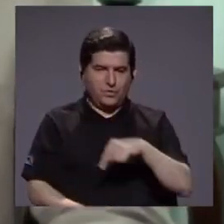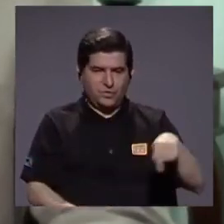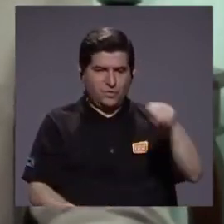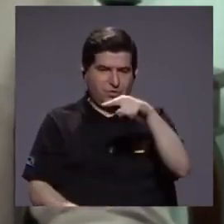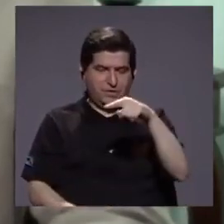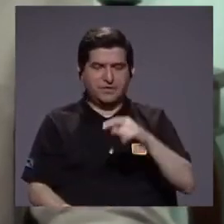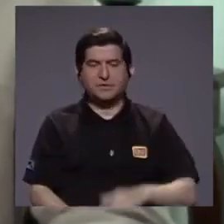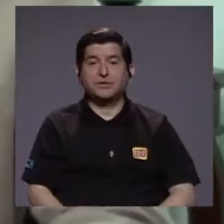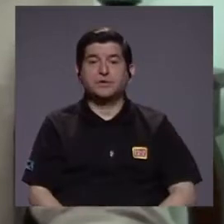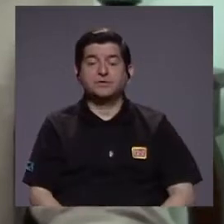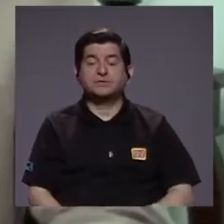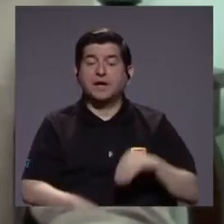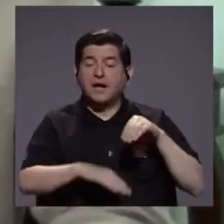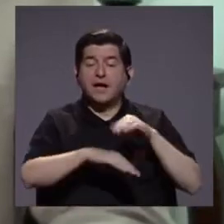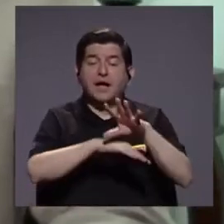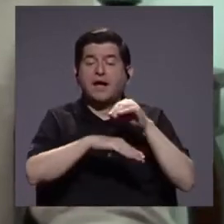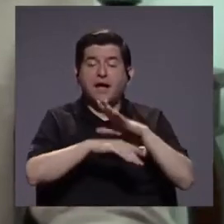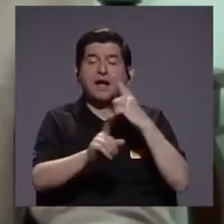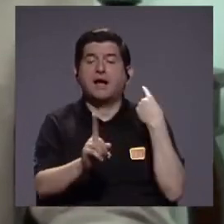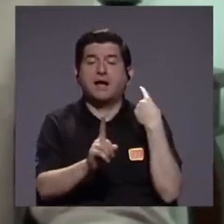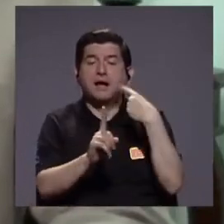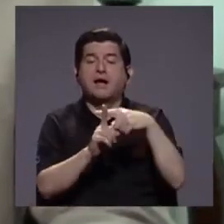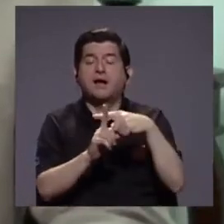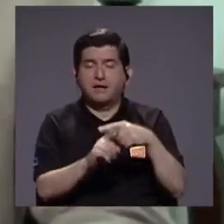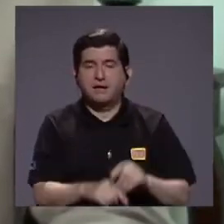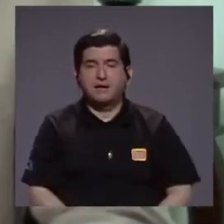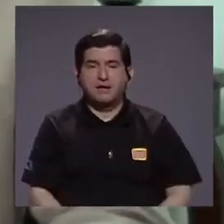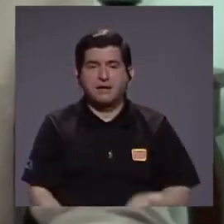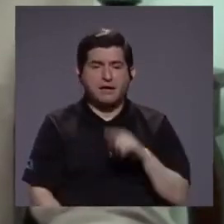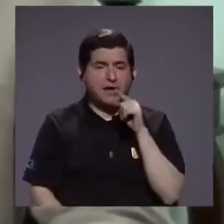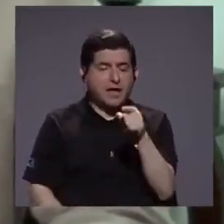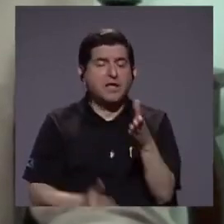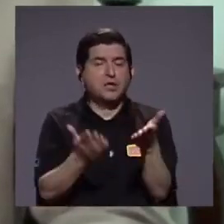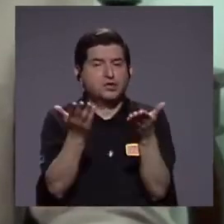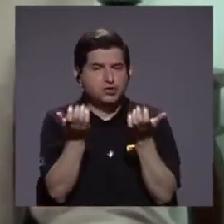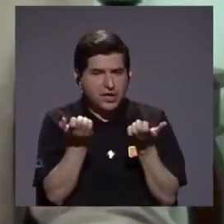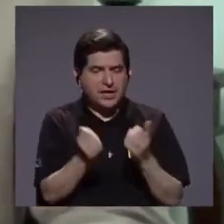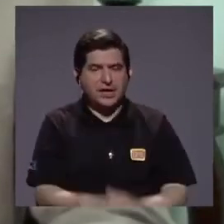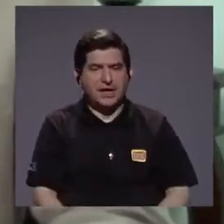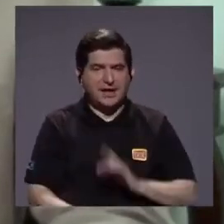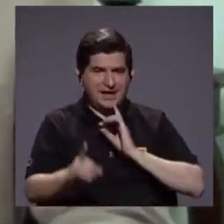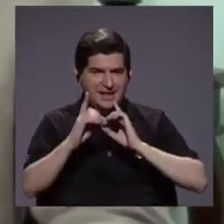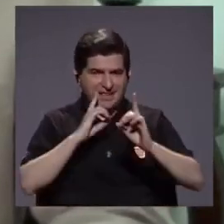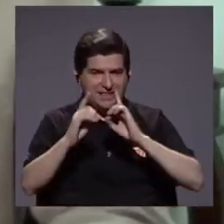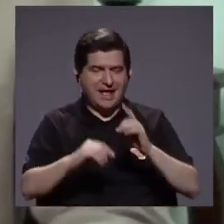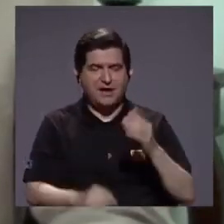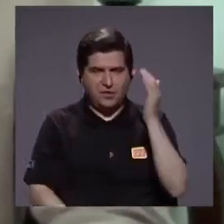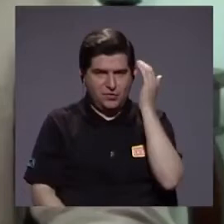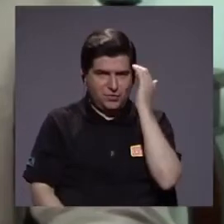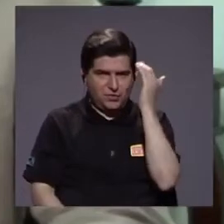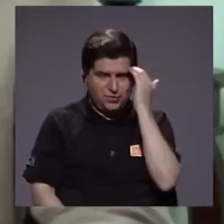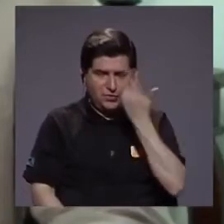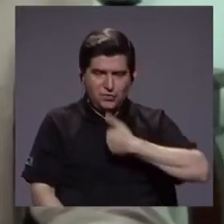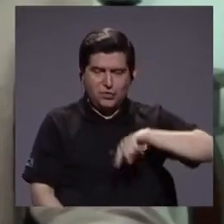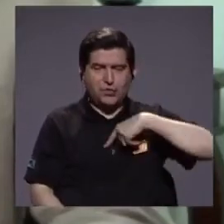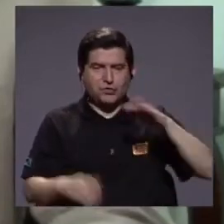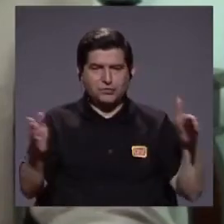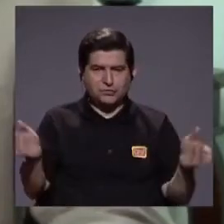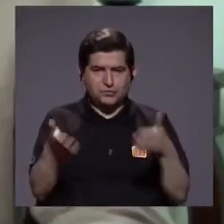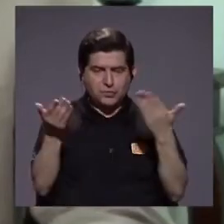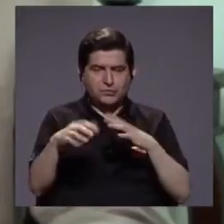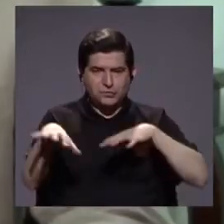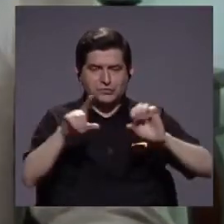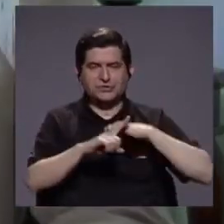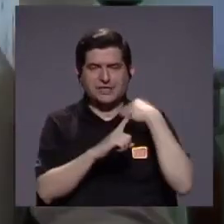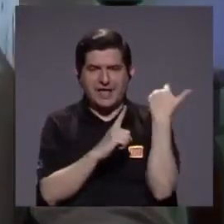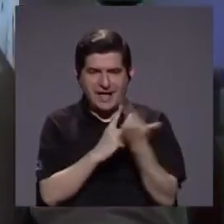que podamos incidir positivamente en lo que ellas quieren. Y es un diálogo de saberes lo que vamos a estimular con la acción